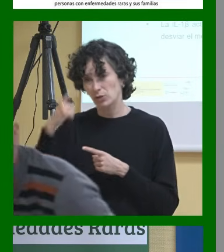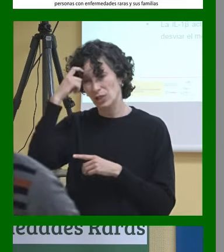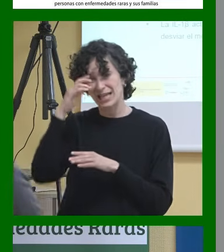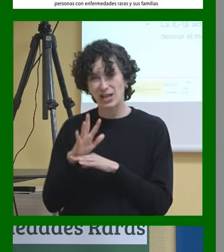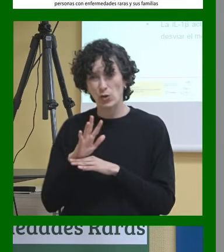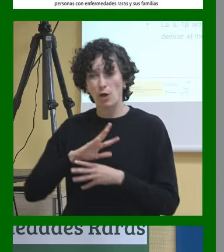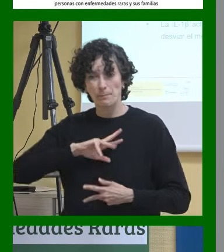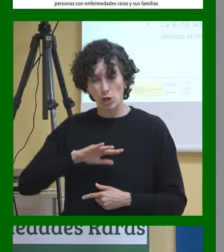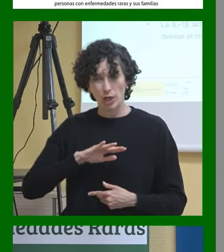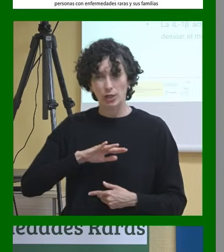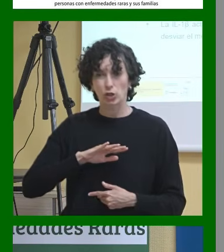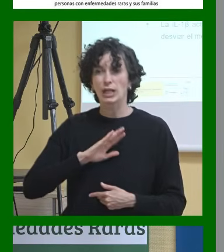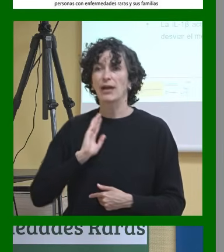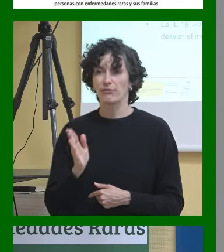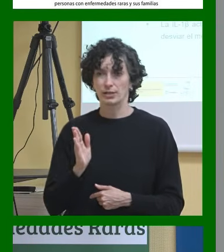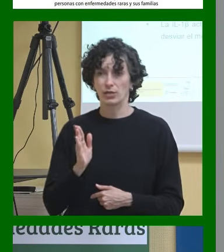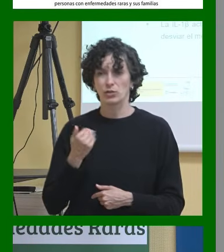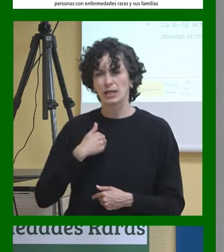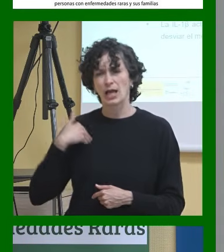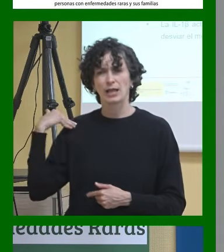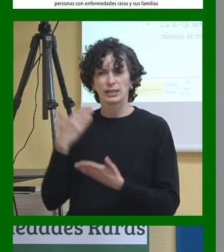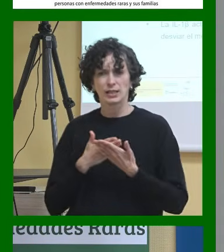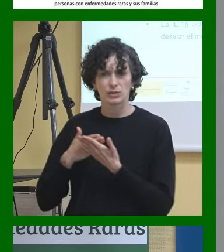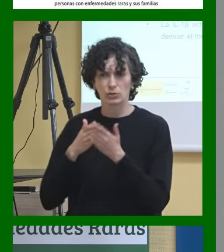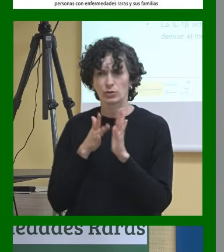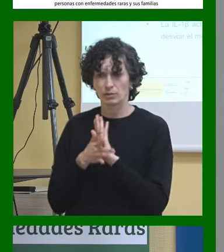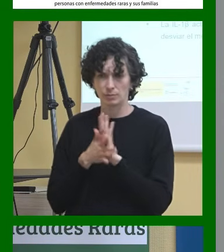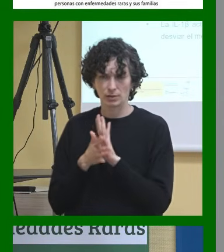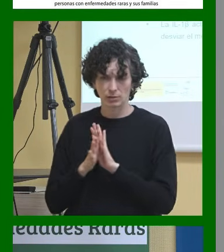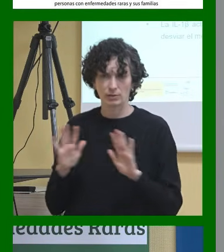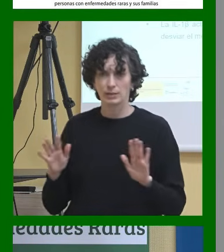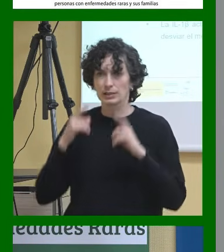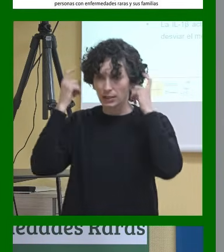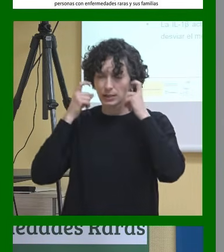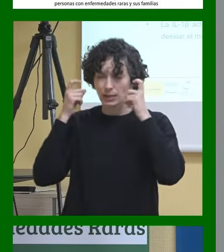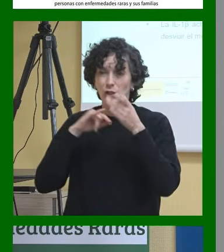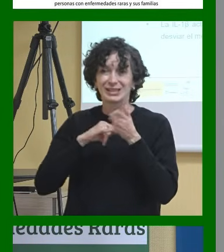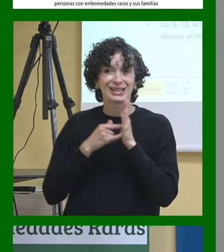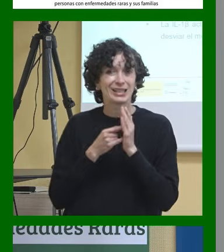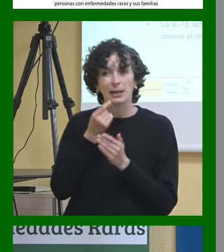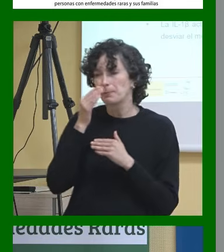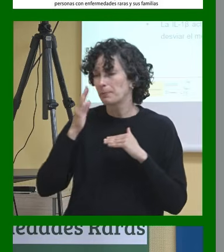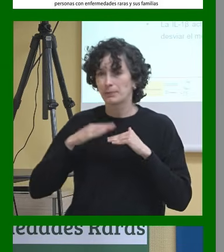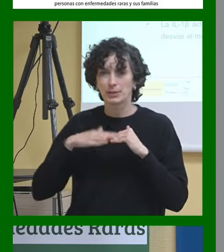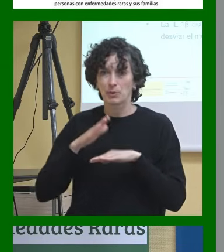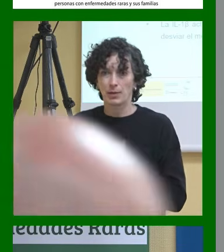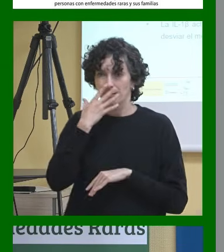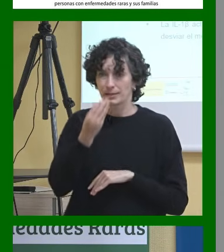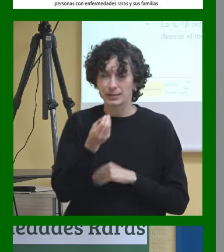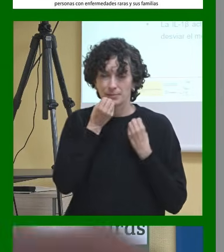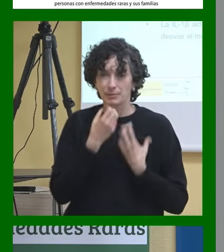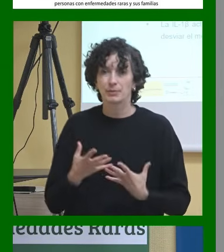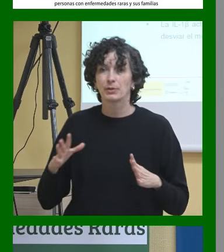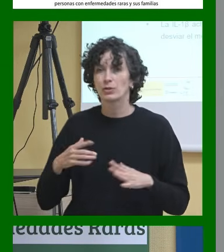ya ha estado descrita en algunos estudios. Voy a intentar ser lo menos técnica posible y lo más asequible, pero creo